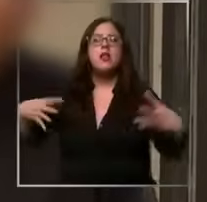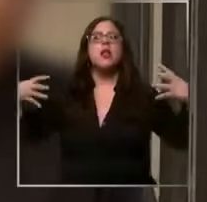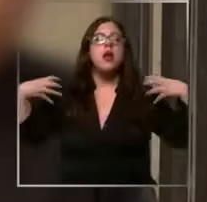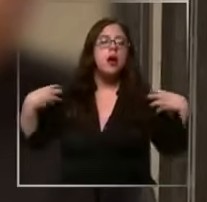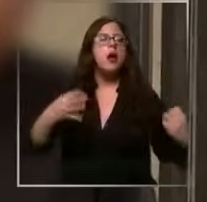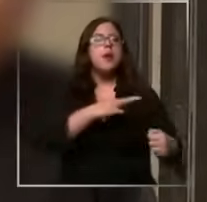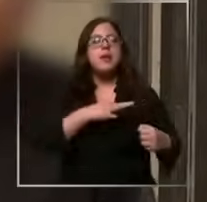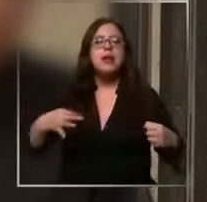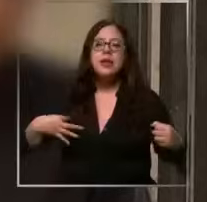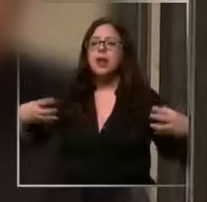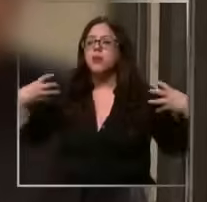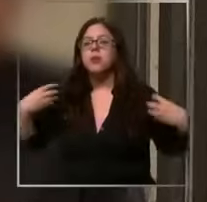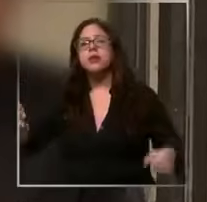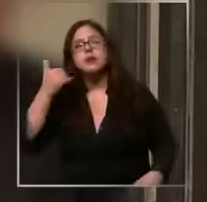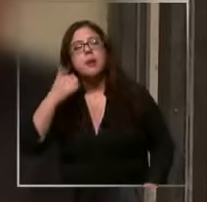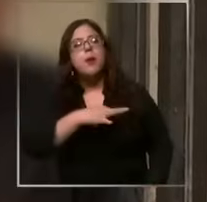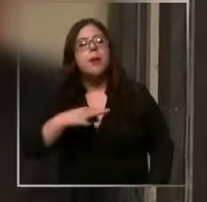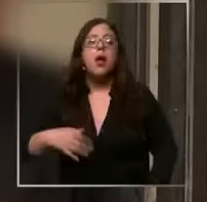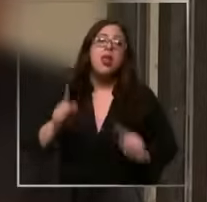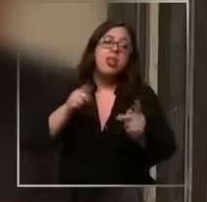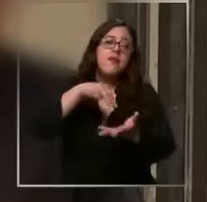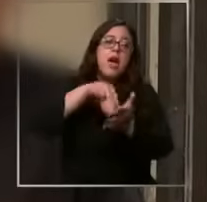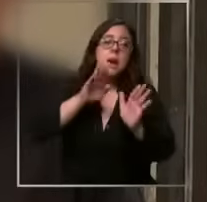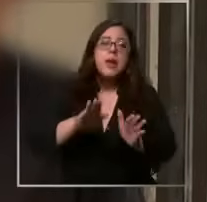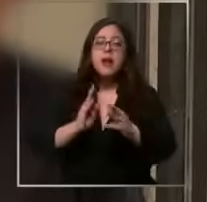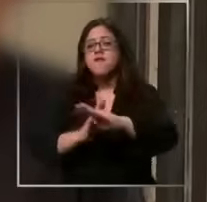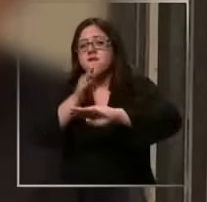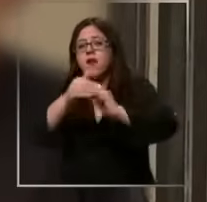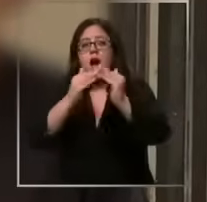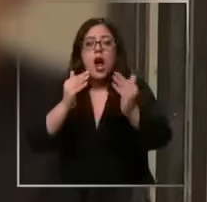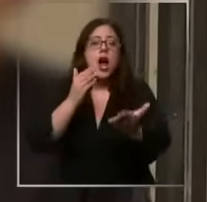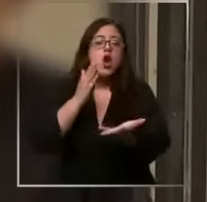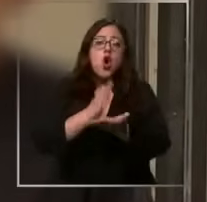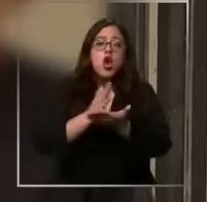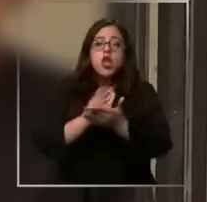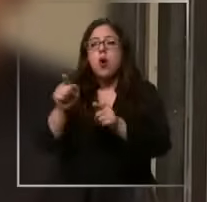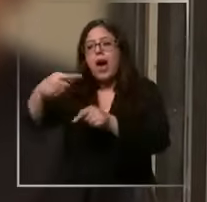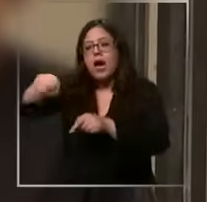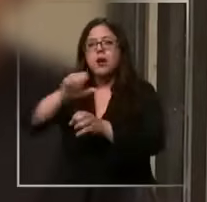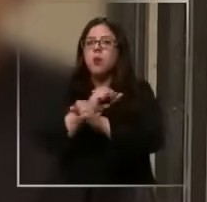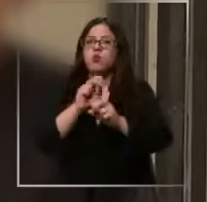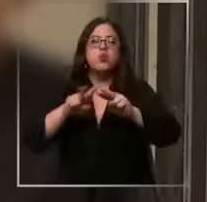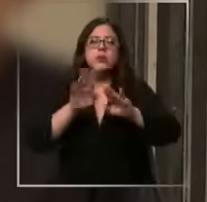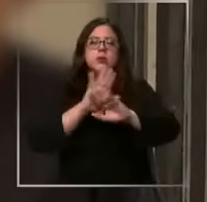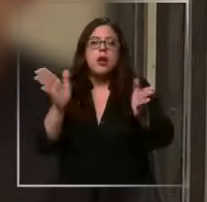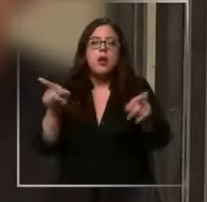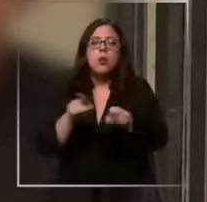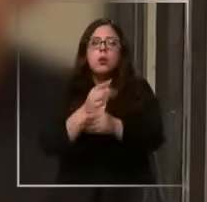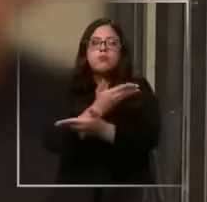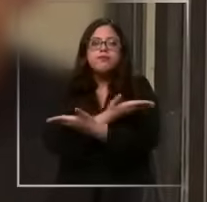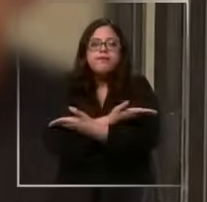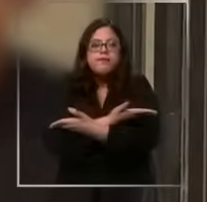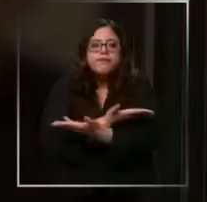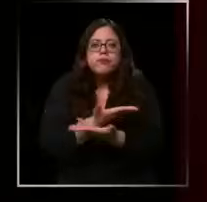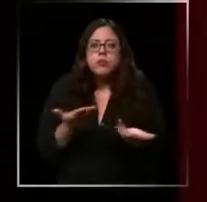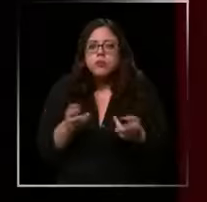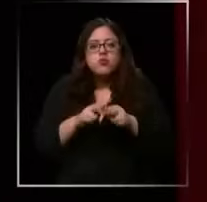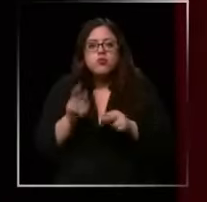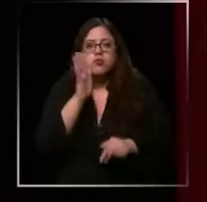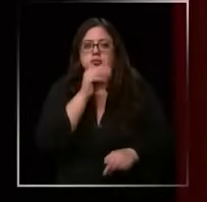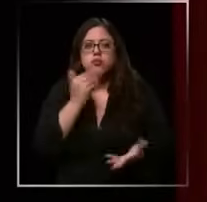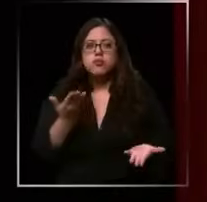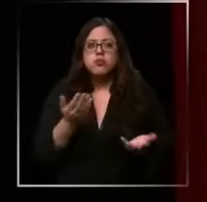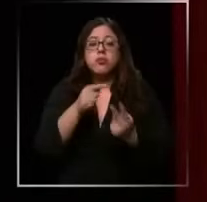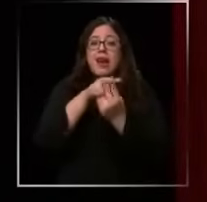el ministerio, no ya el ministerio, tiene que esperar, va a los colegios, no podemos hacer nada. Entonces quedamos ahí a brazos cruzados sin poder tener solución.